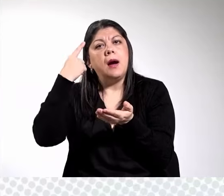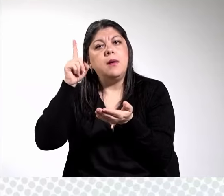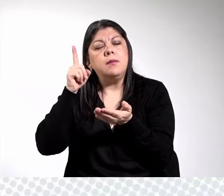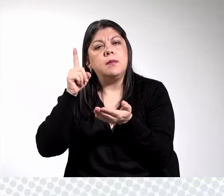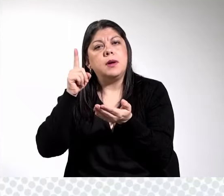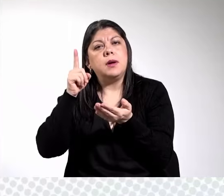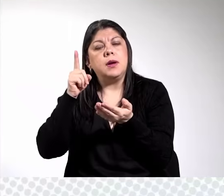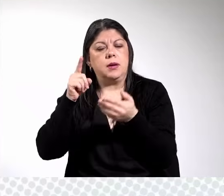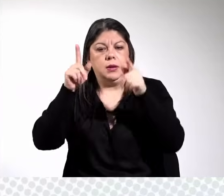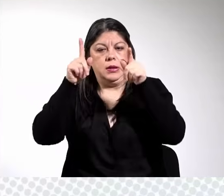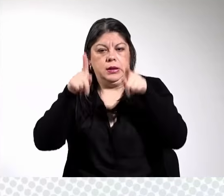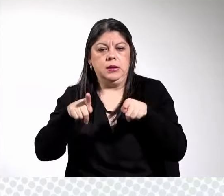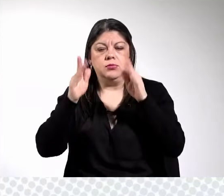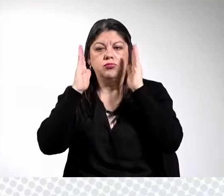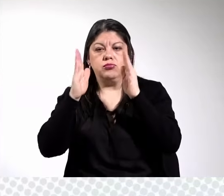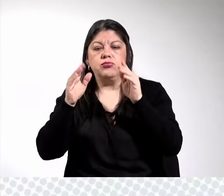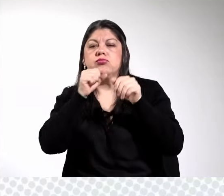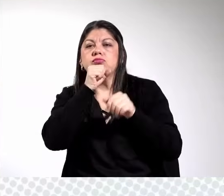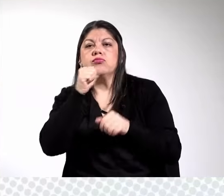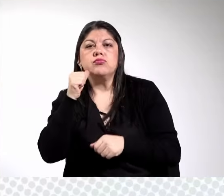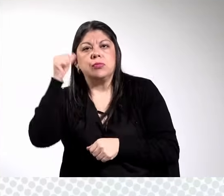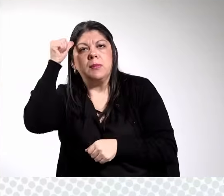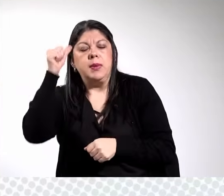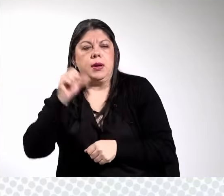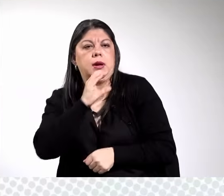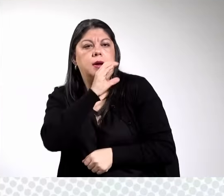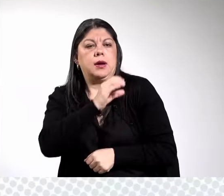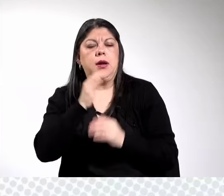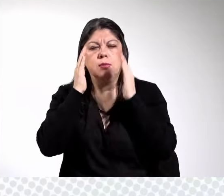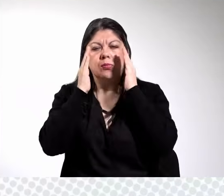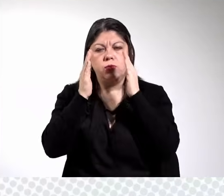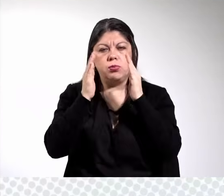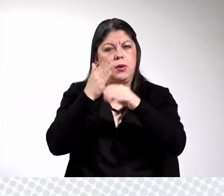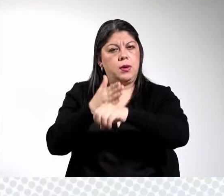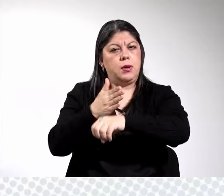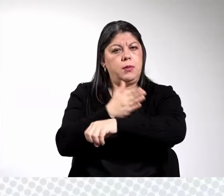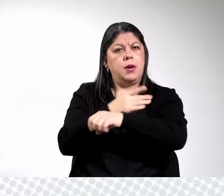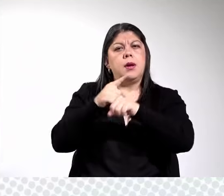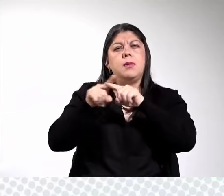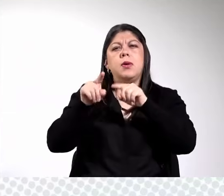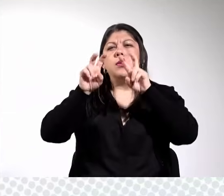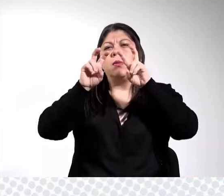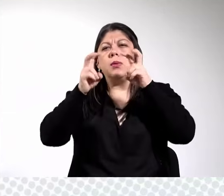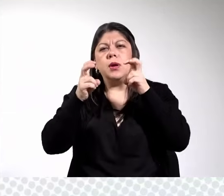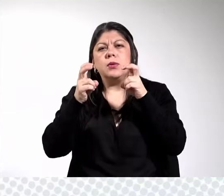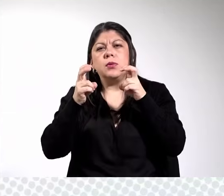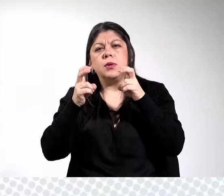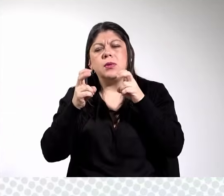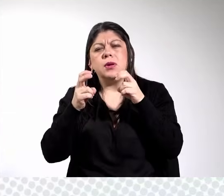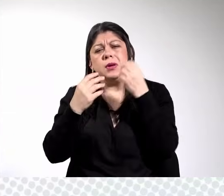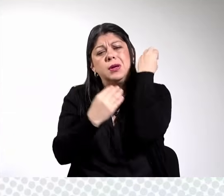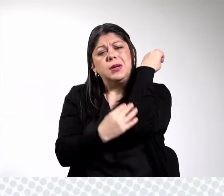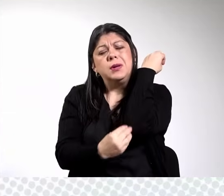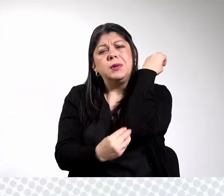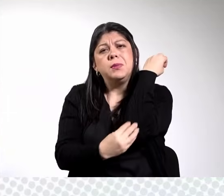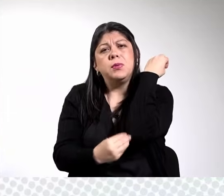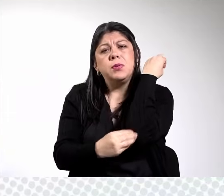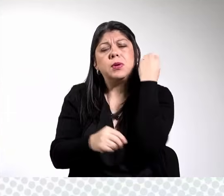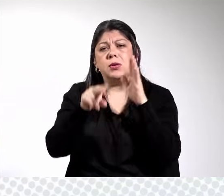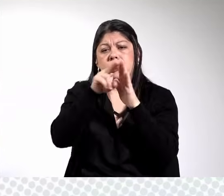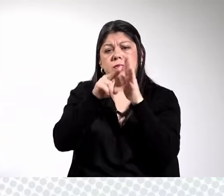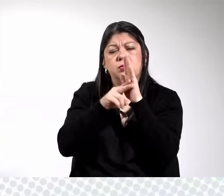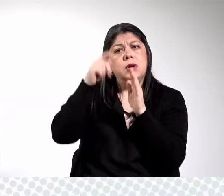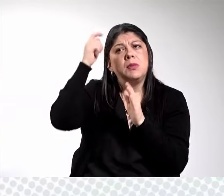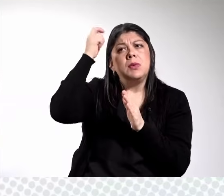de geriátrico para su calidad de atención. Pero hay un tema, es empobrecimiento. Los sistemas de